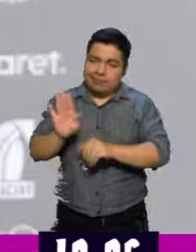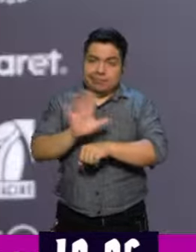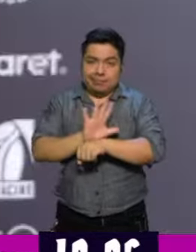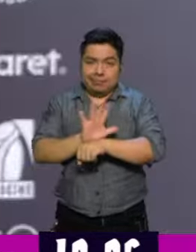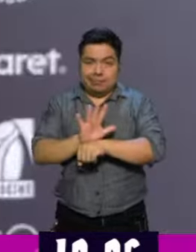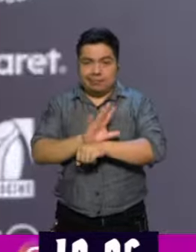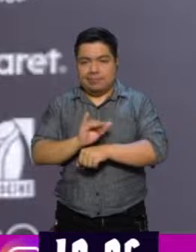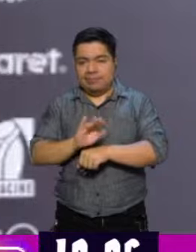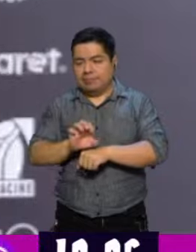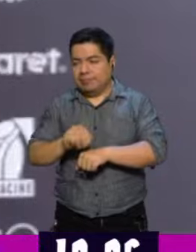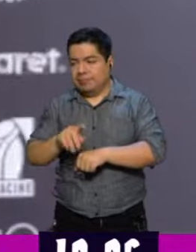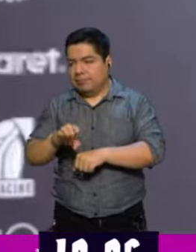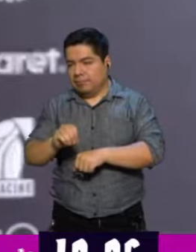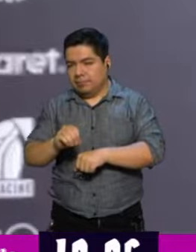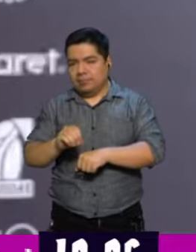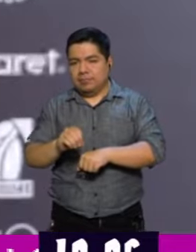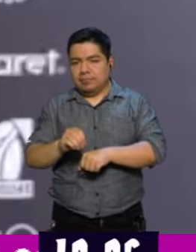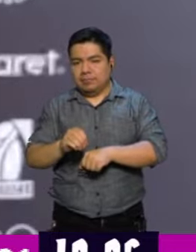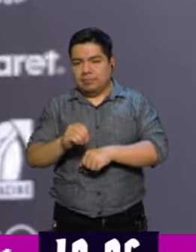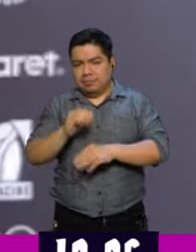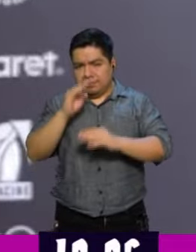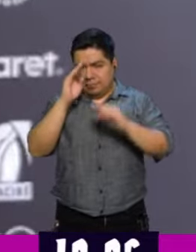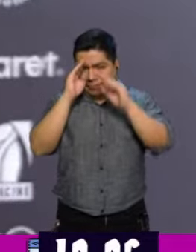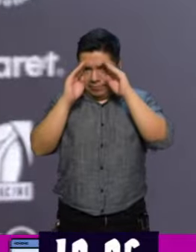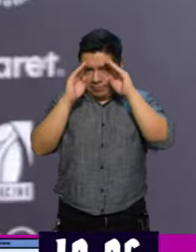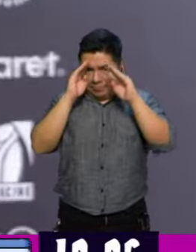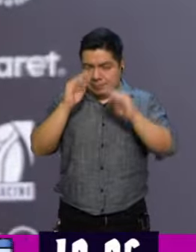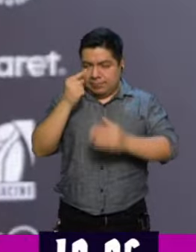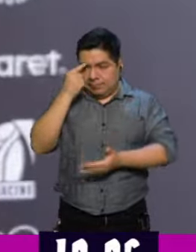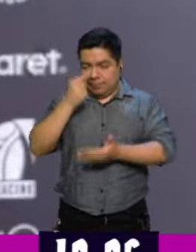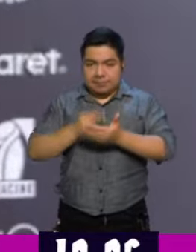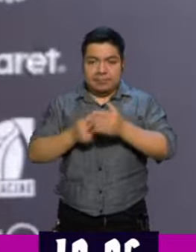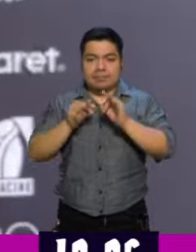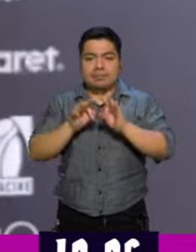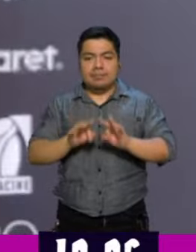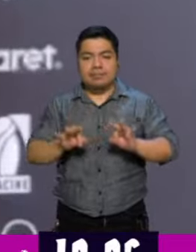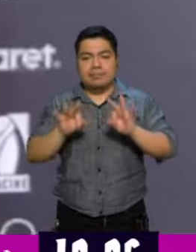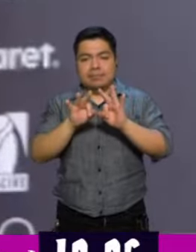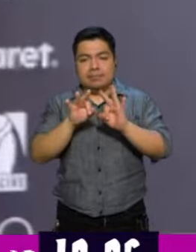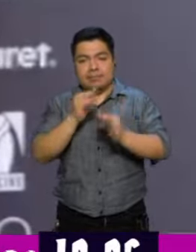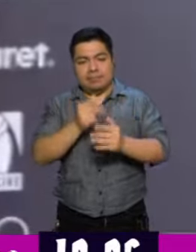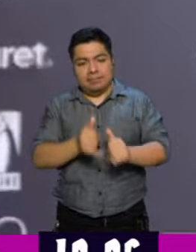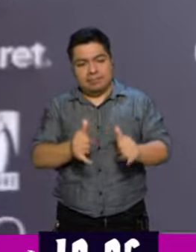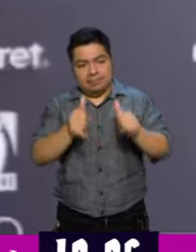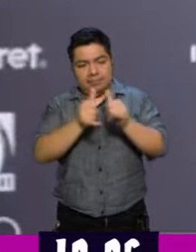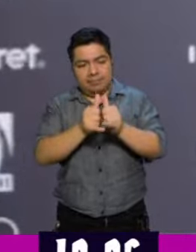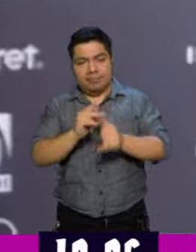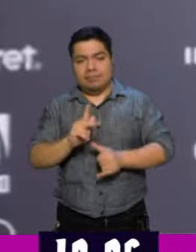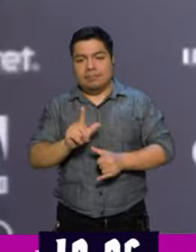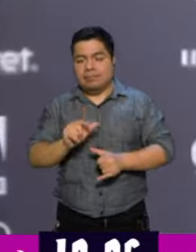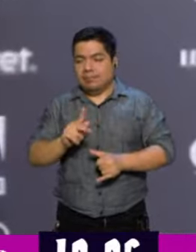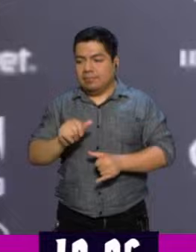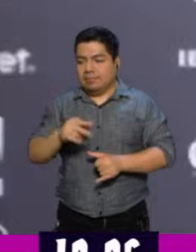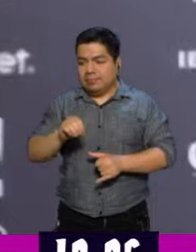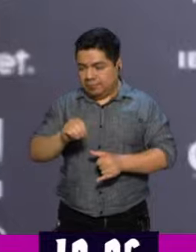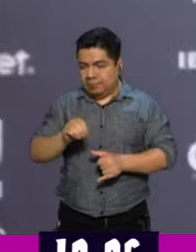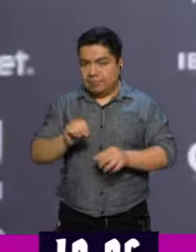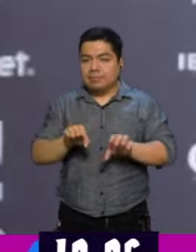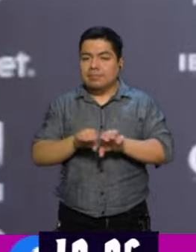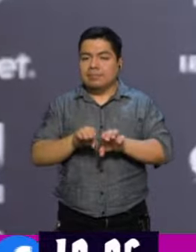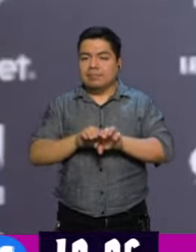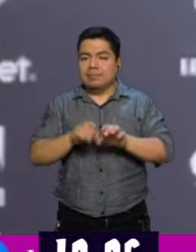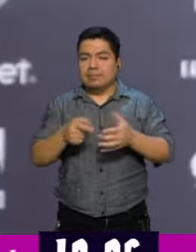iberoamericano. Me parece que la mayor importancia es que hoy los premios Platino son el claro ejemplo de cómo se ha logrado